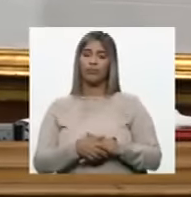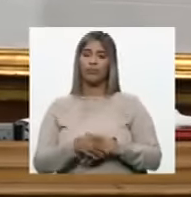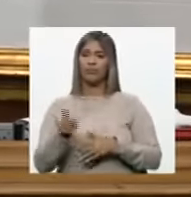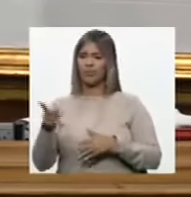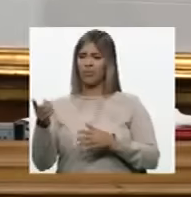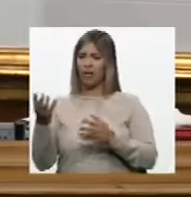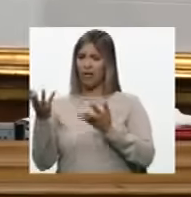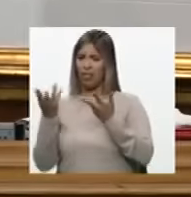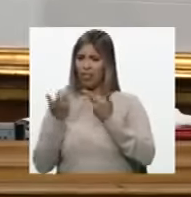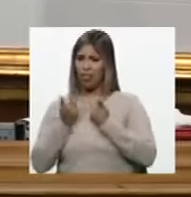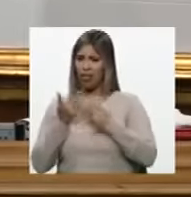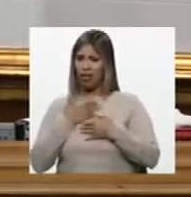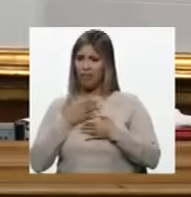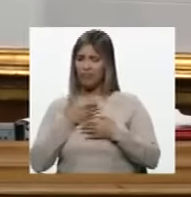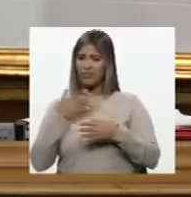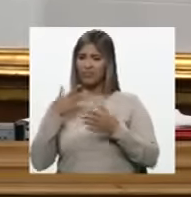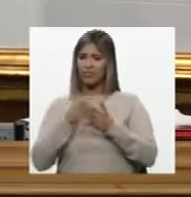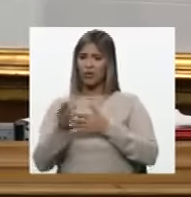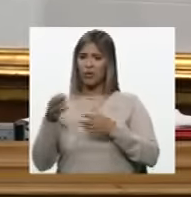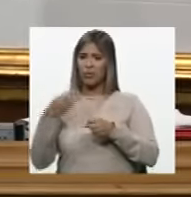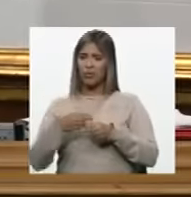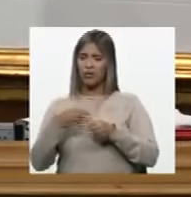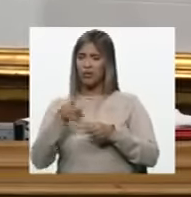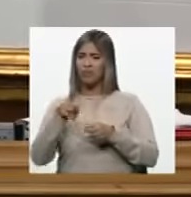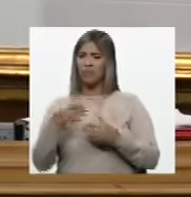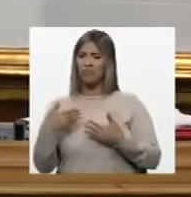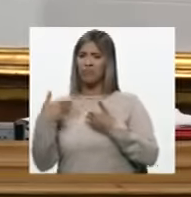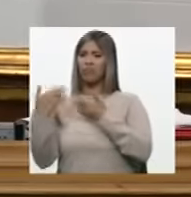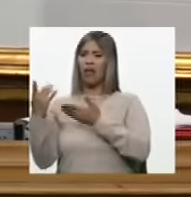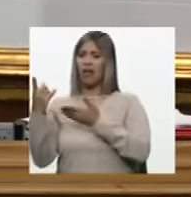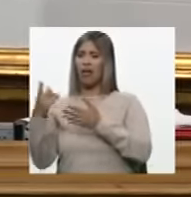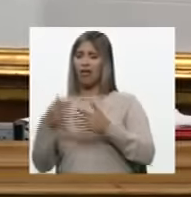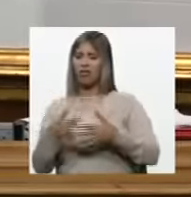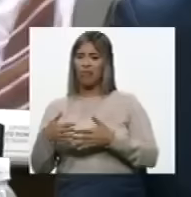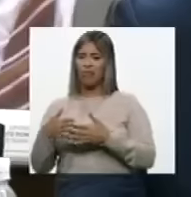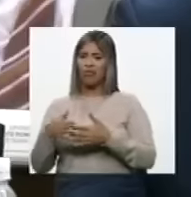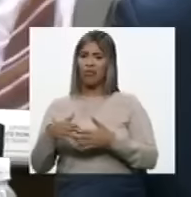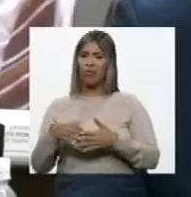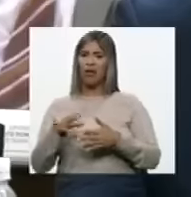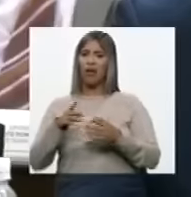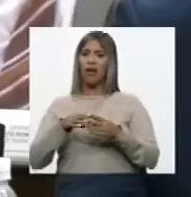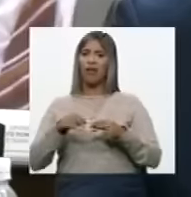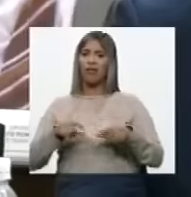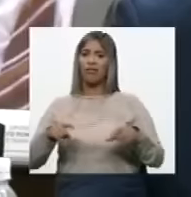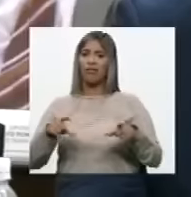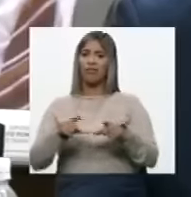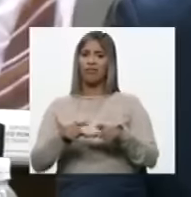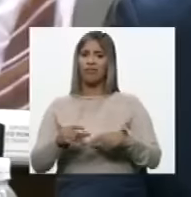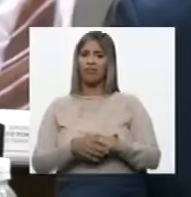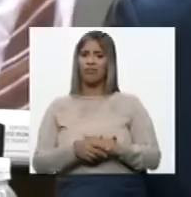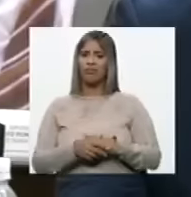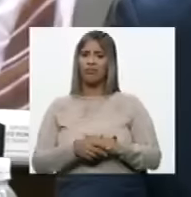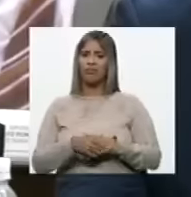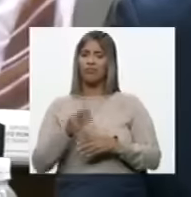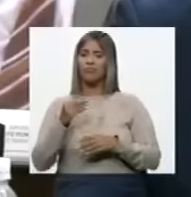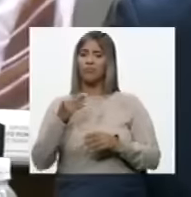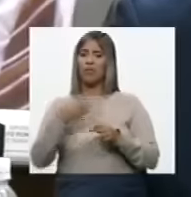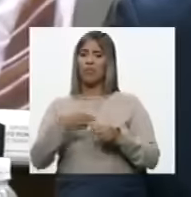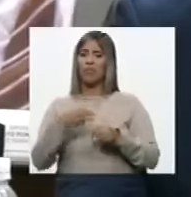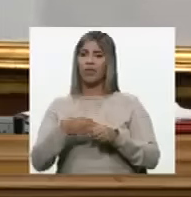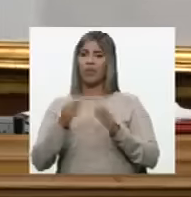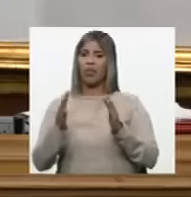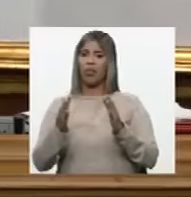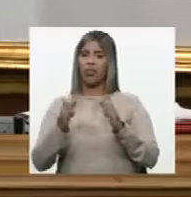petrolera, porque le regalaron nuestra industria. Hasta el suelo de Lagunilla se hundió de tanto petróleo que sacaron